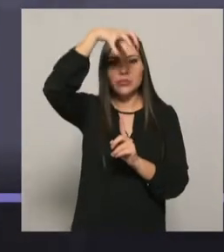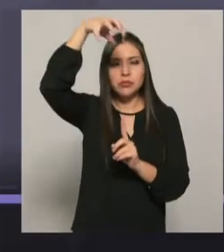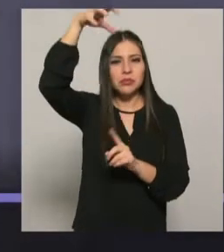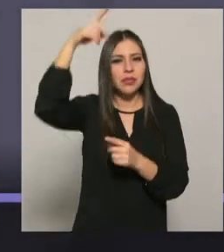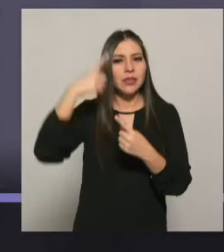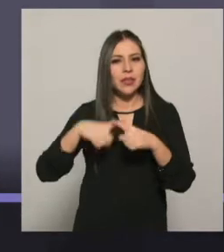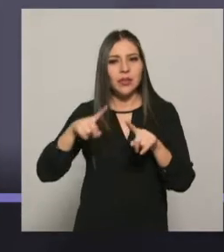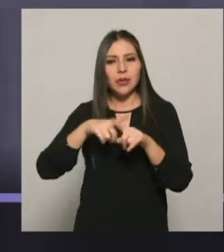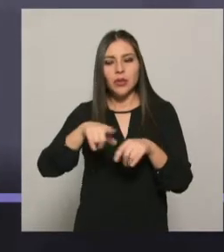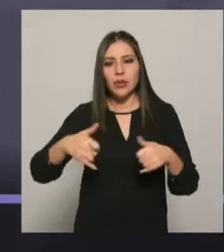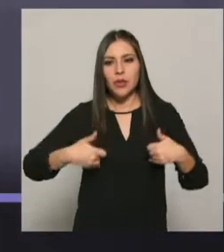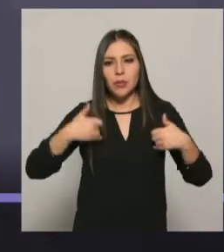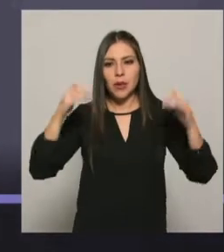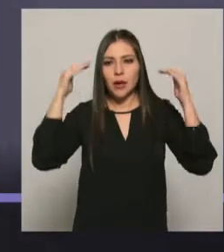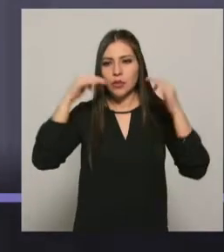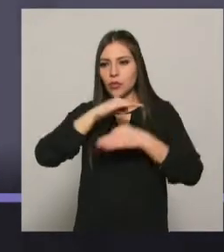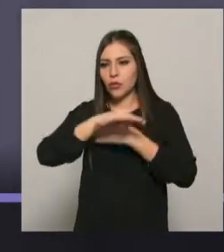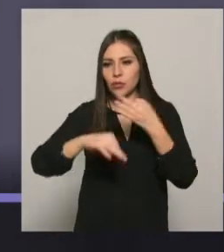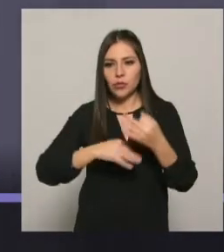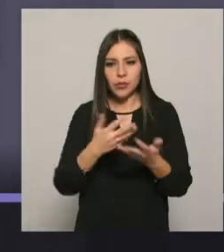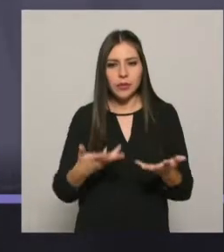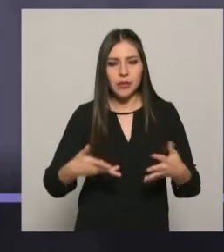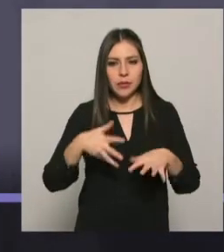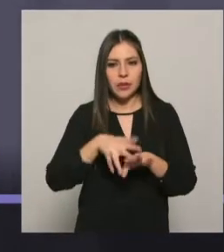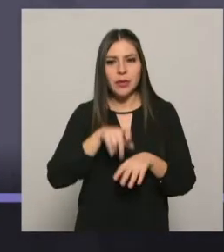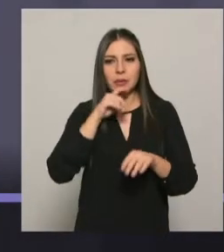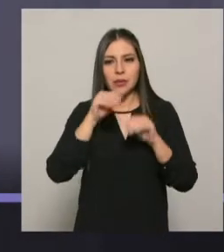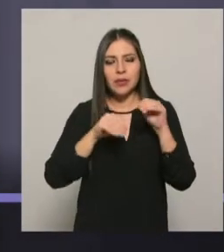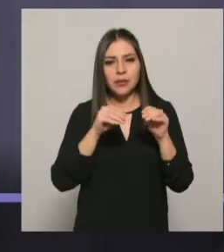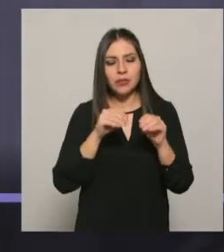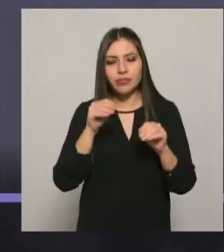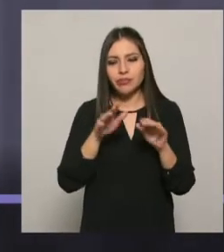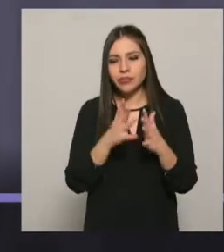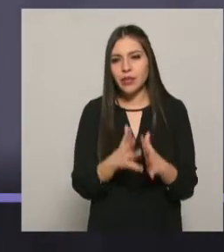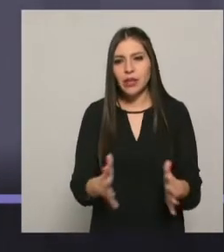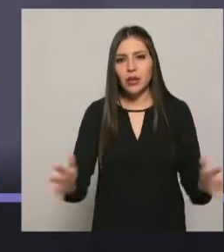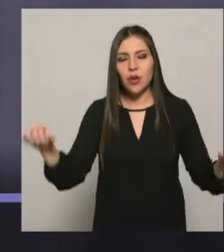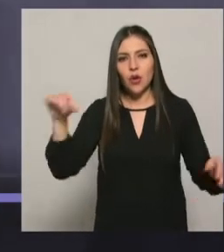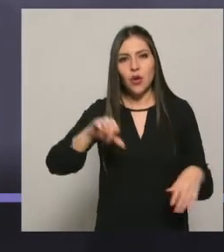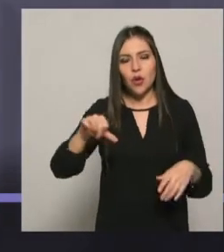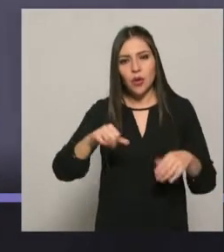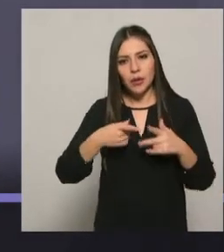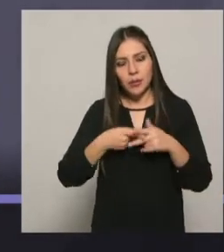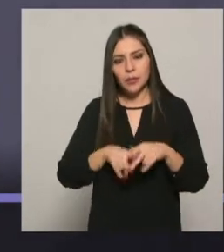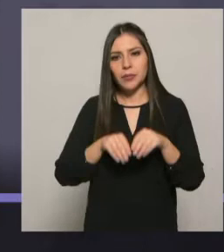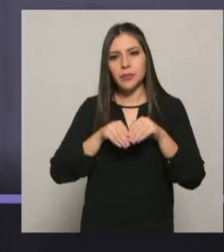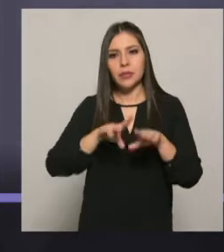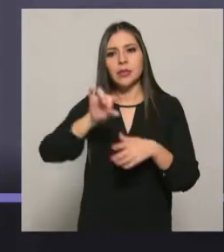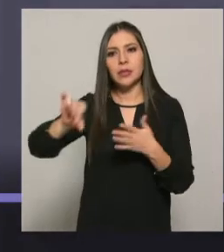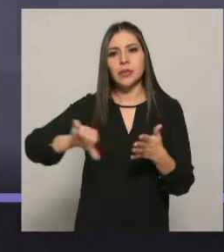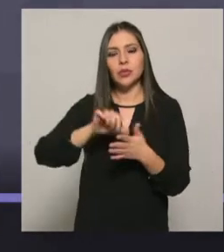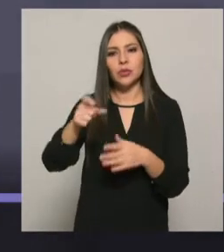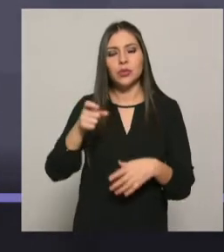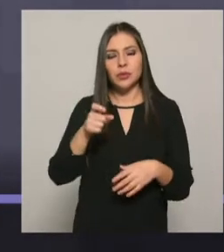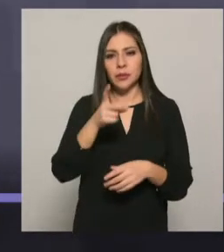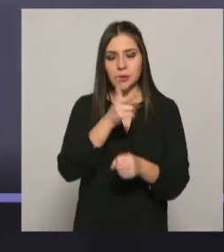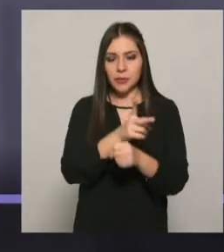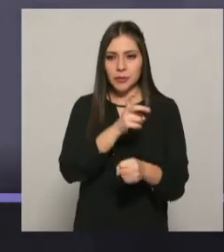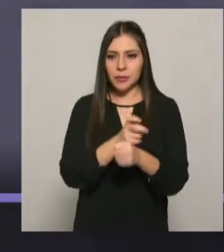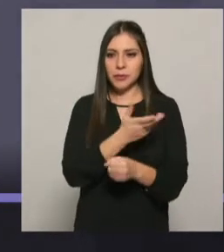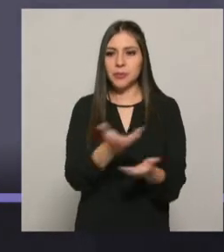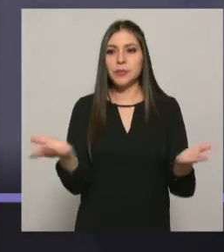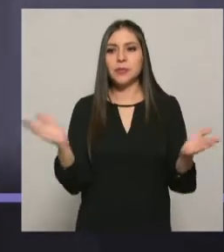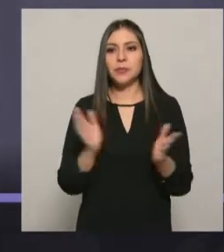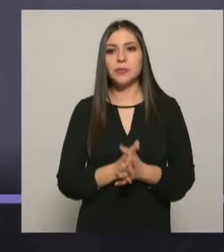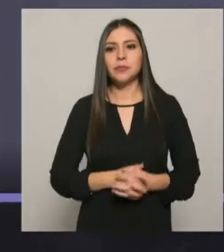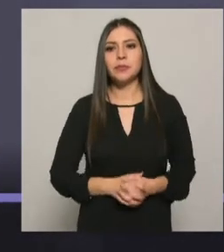los jóvenes, claro, adultos y todo. Y bueno, pues la mega ofrenda que el día de hoy se da inicio en el centro de Xochimilco, los invitamos de verdad. Recordar también